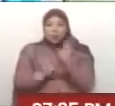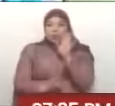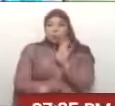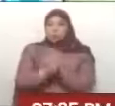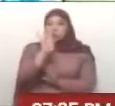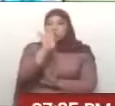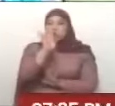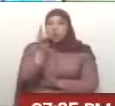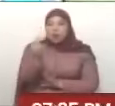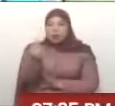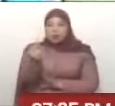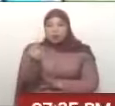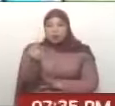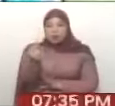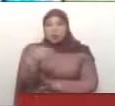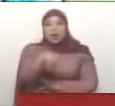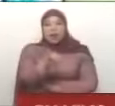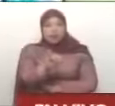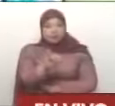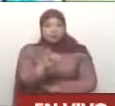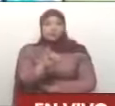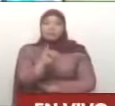Decrecimiento con inflación. Lo tuvimos,